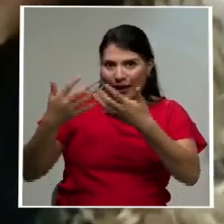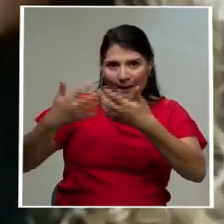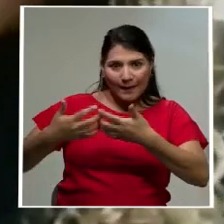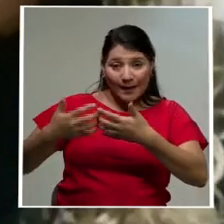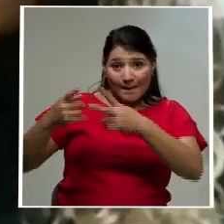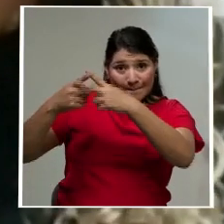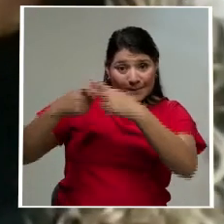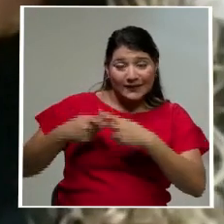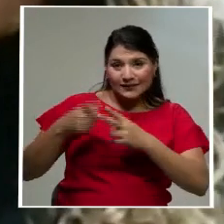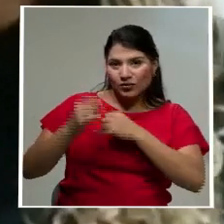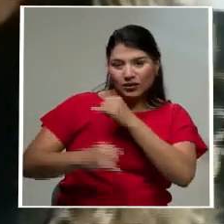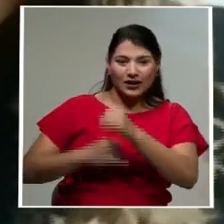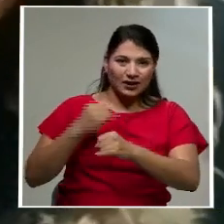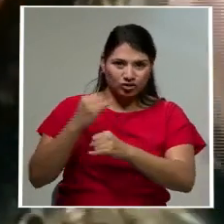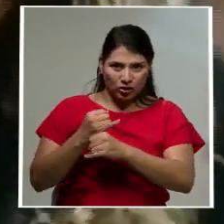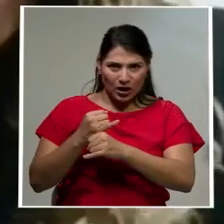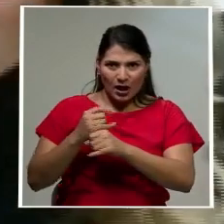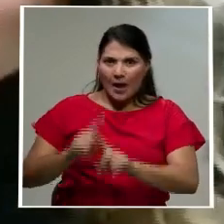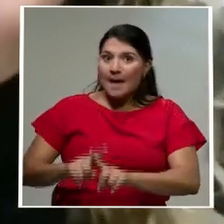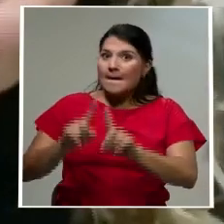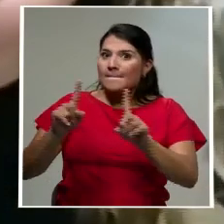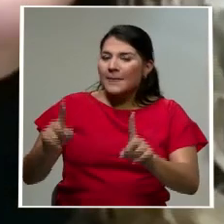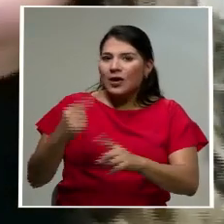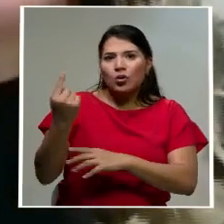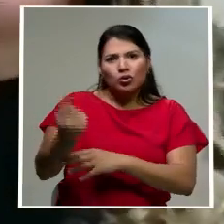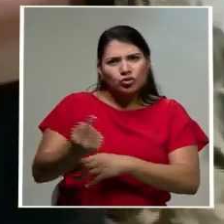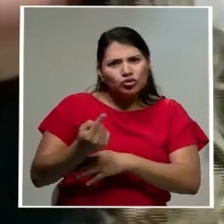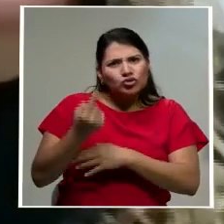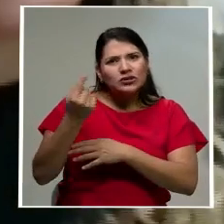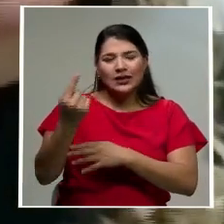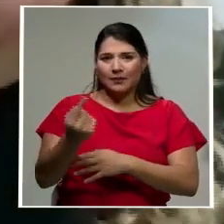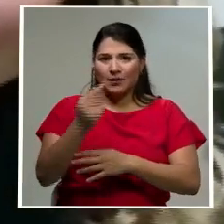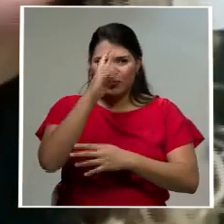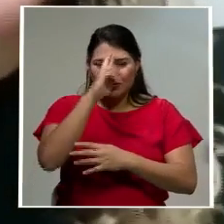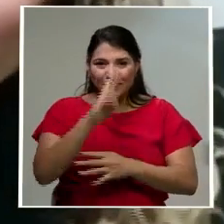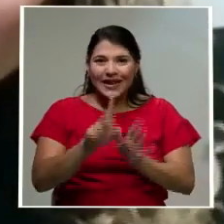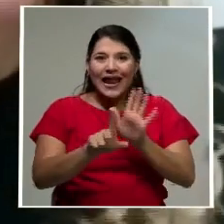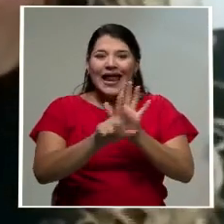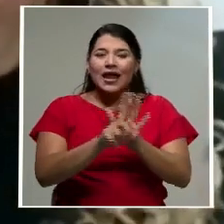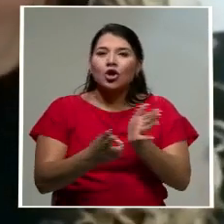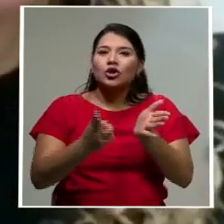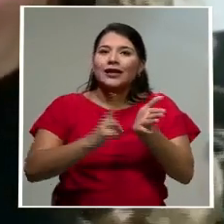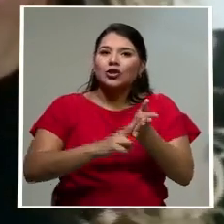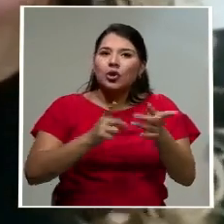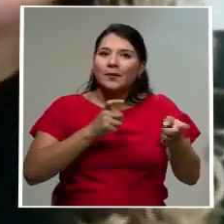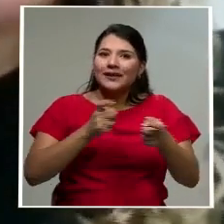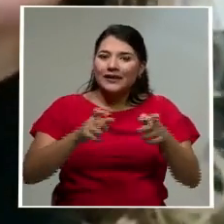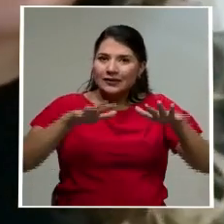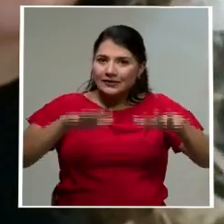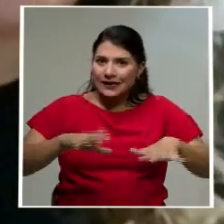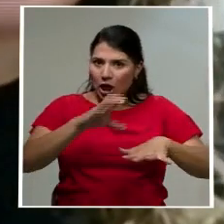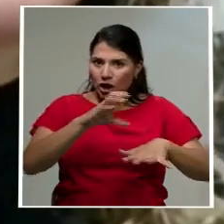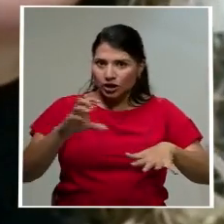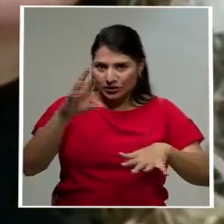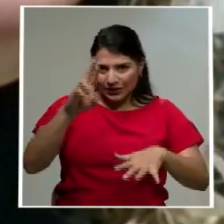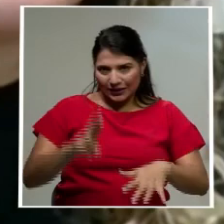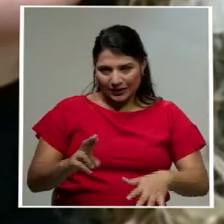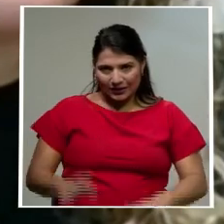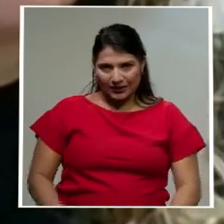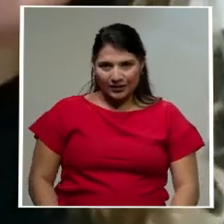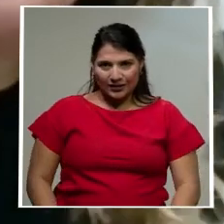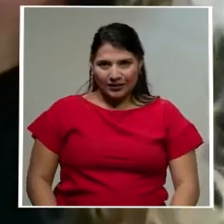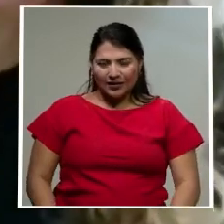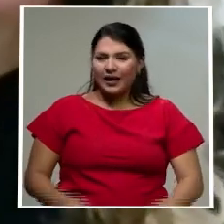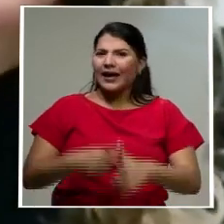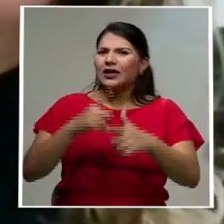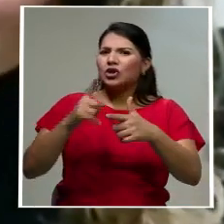empréstito internacional, pero siempre bajo los principios de la ley de contratación administrativa de este país. Entonces,